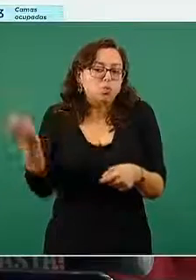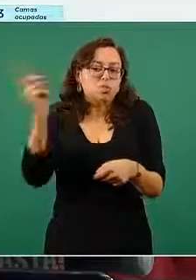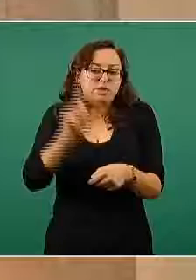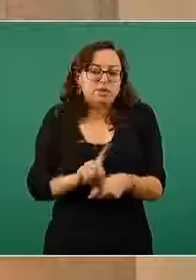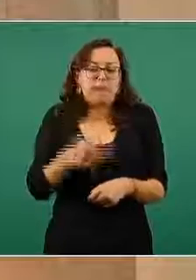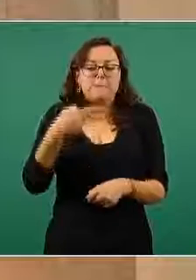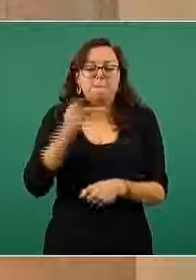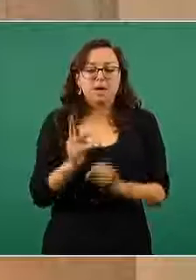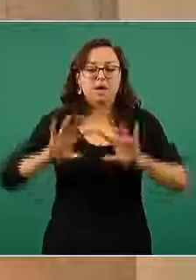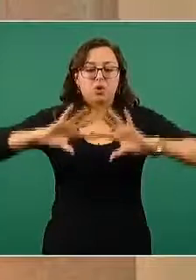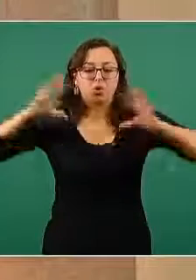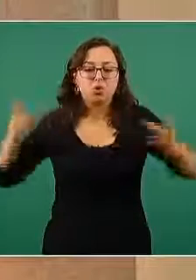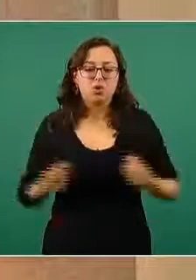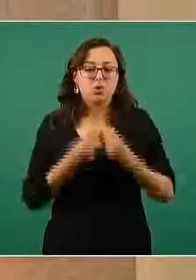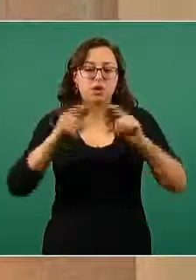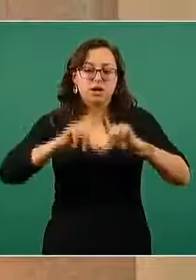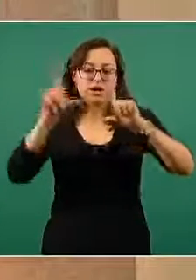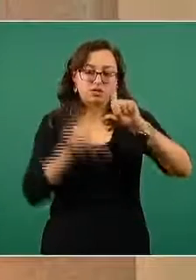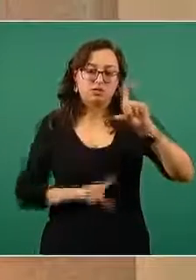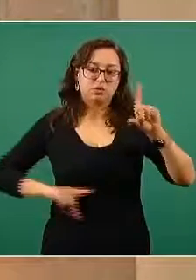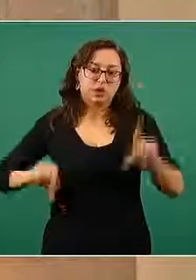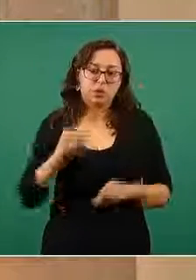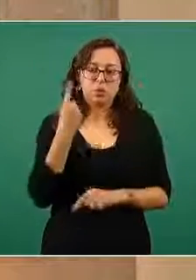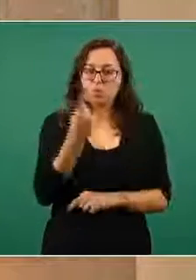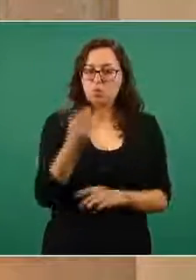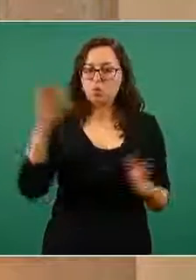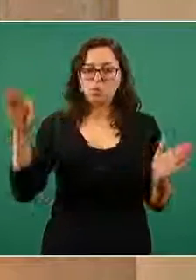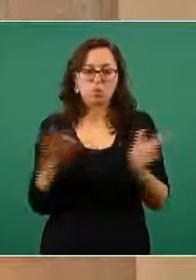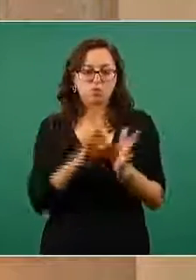media nacional dan este punto porcentual.